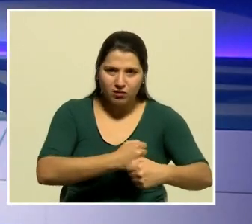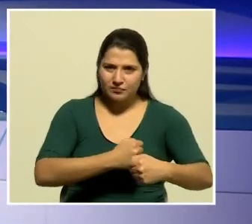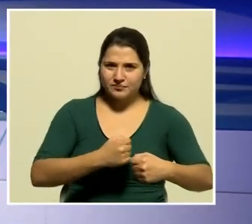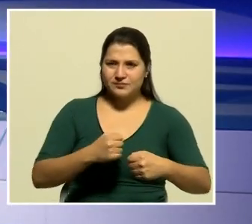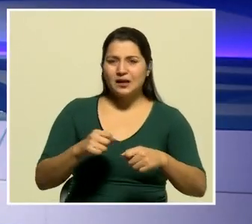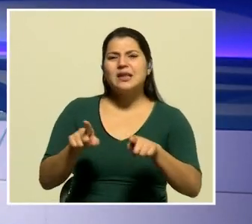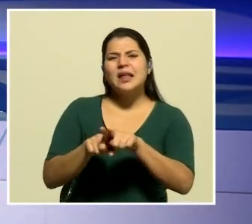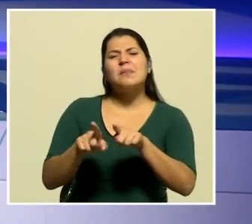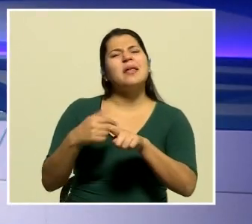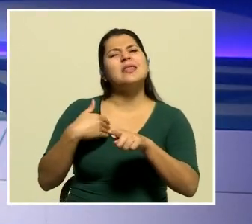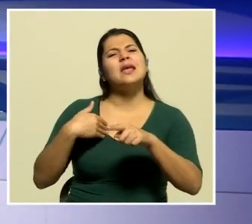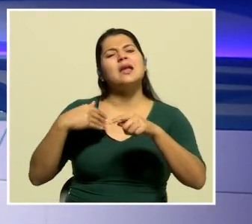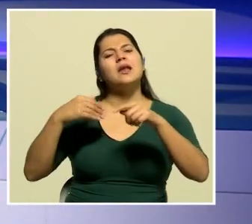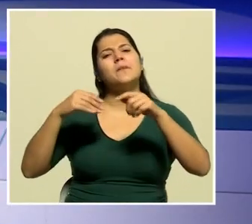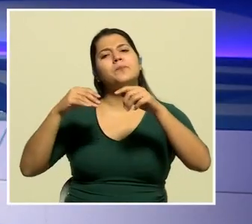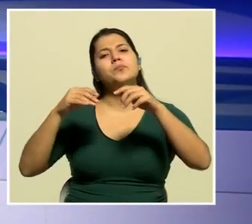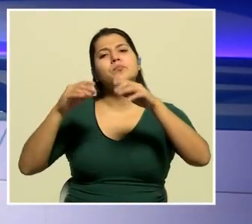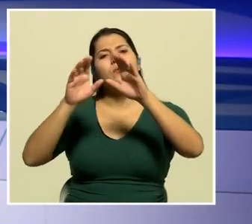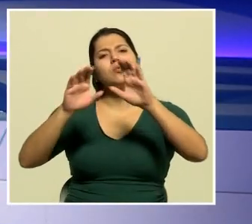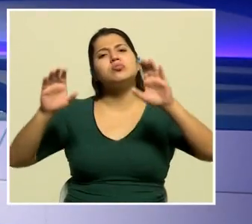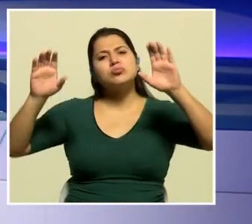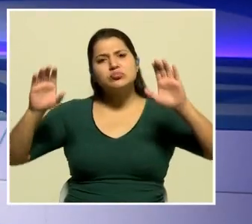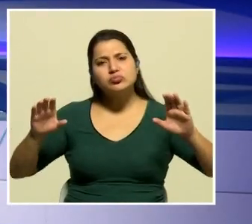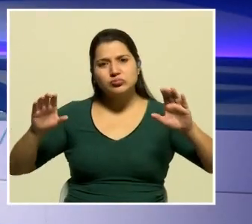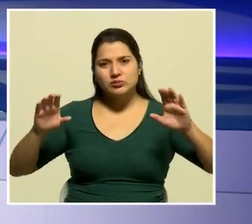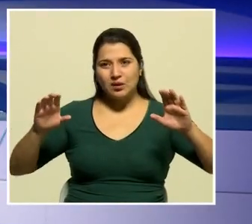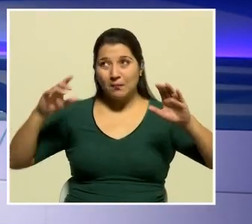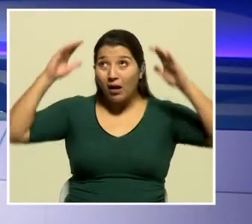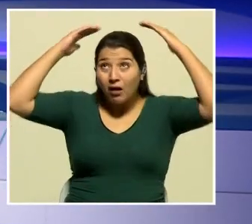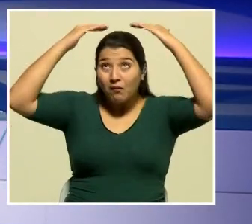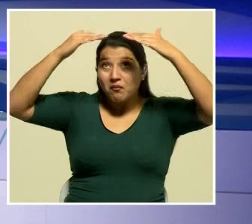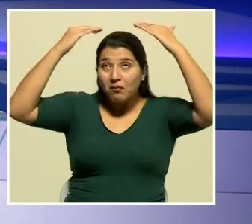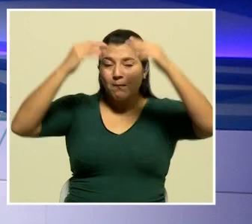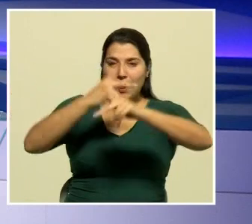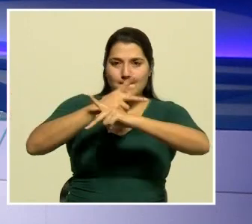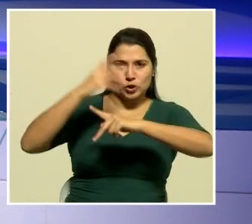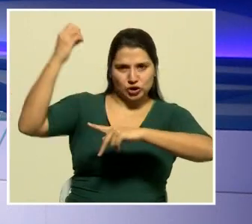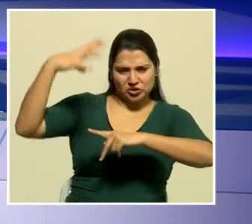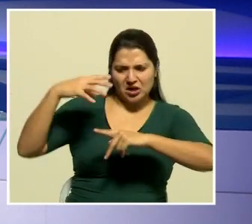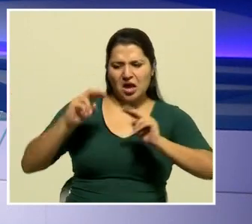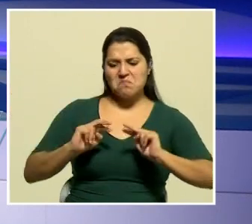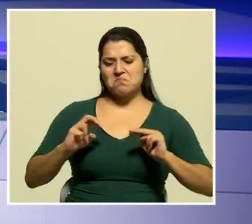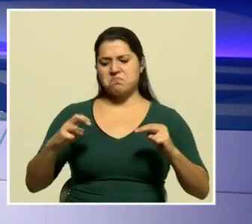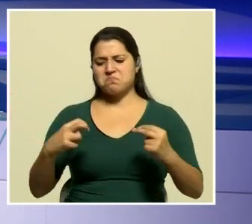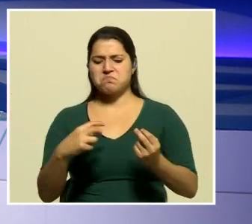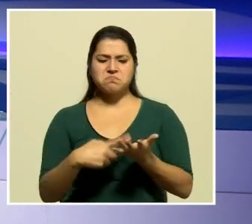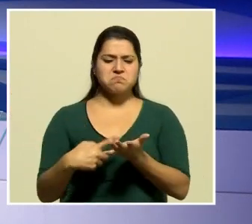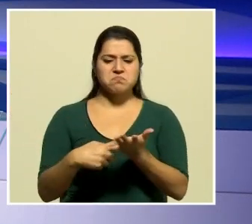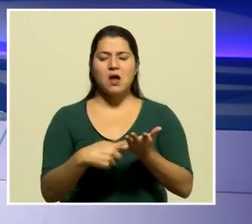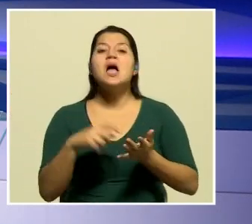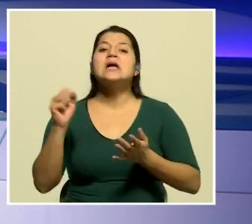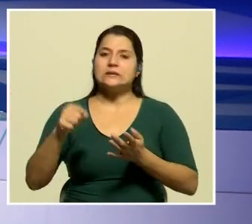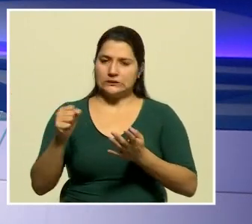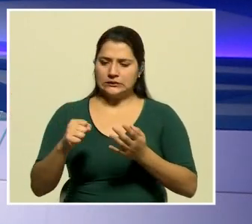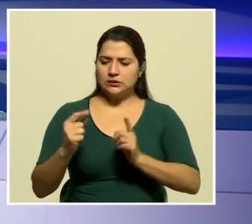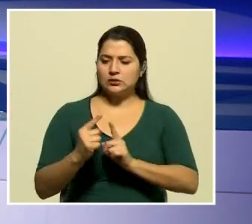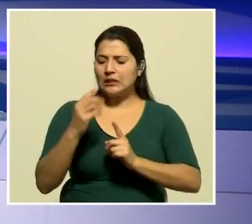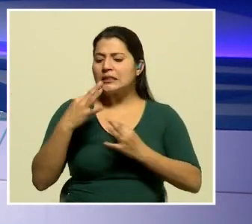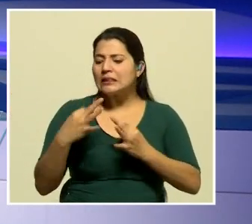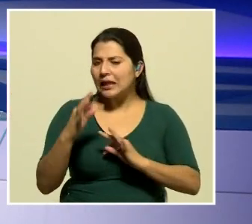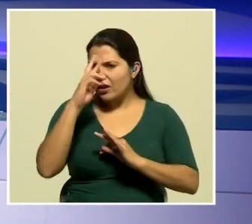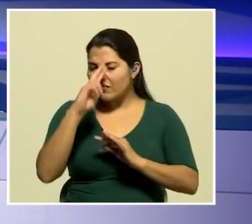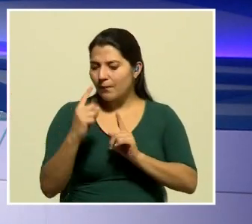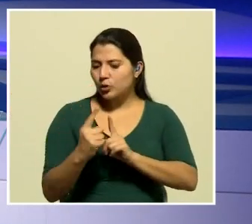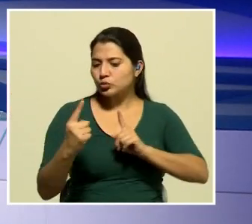Sí mantienen cierta distancia hasta donde yo pude notarlo, pero sí es cierto que pues ellos, para poder entretenerse,